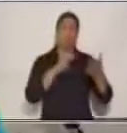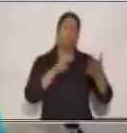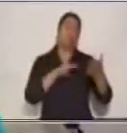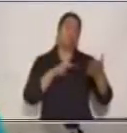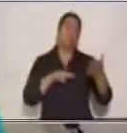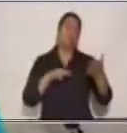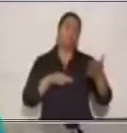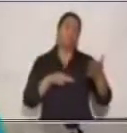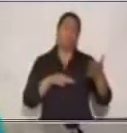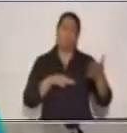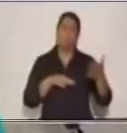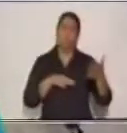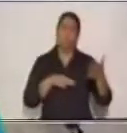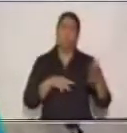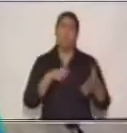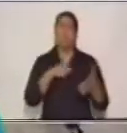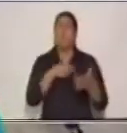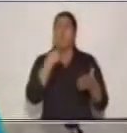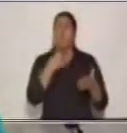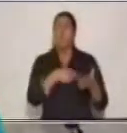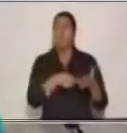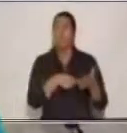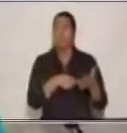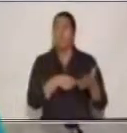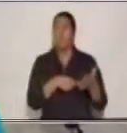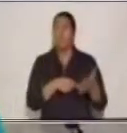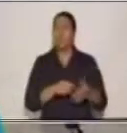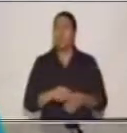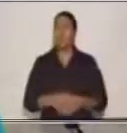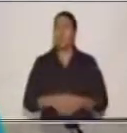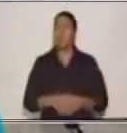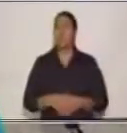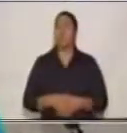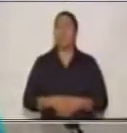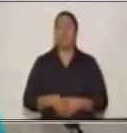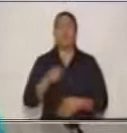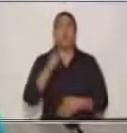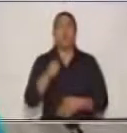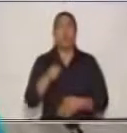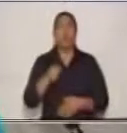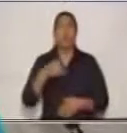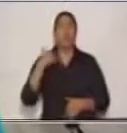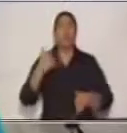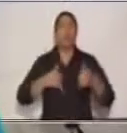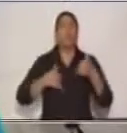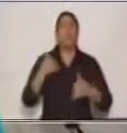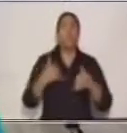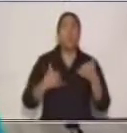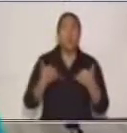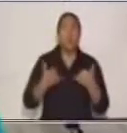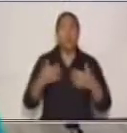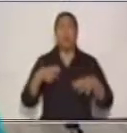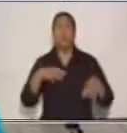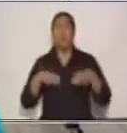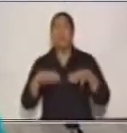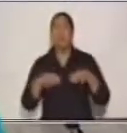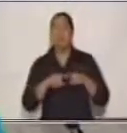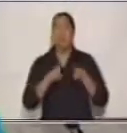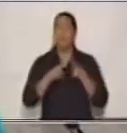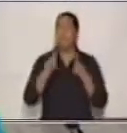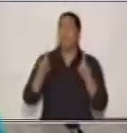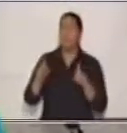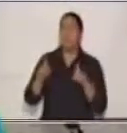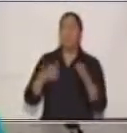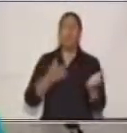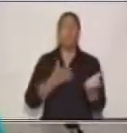Acá se indica que la recreación es un derecho humano y que le pertenece